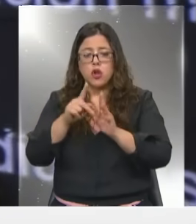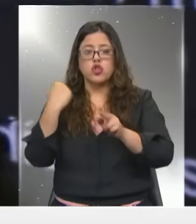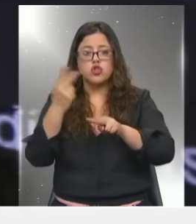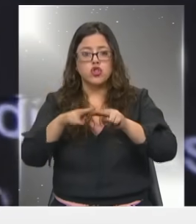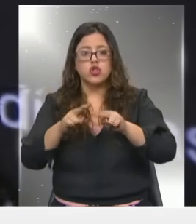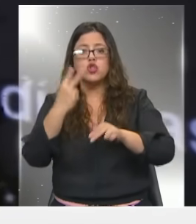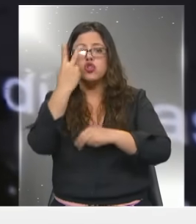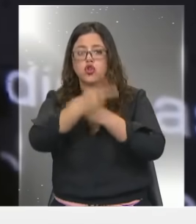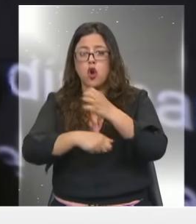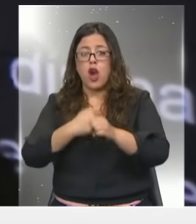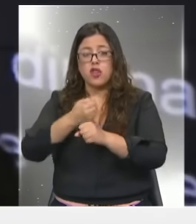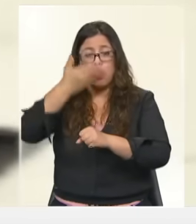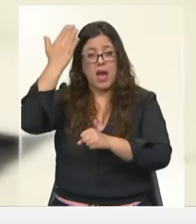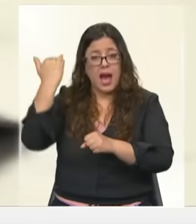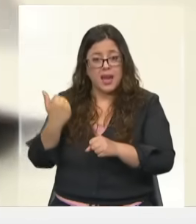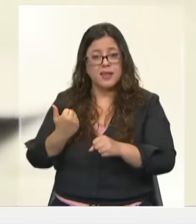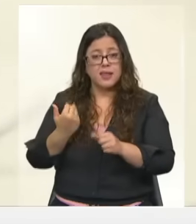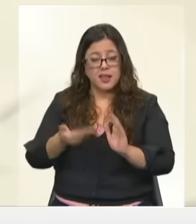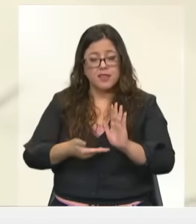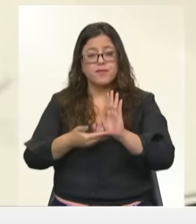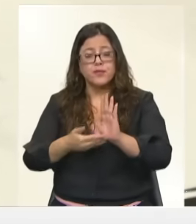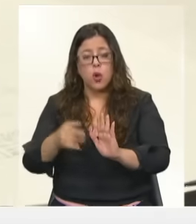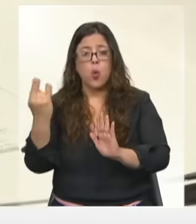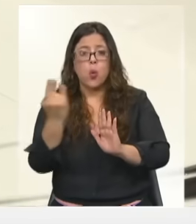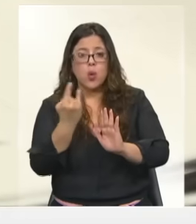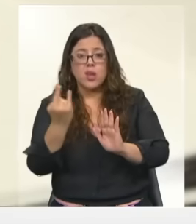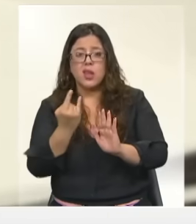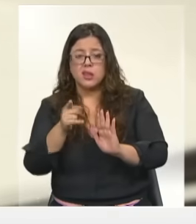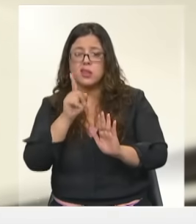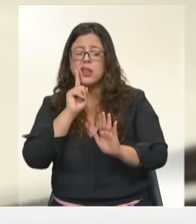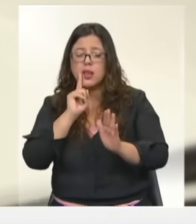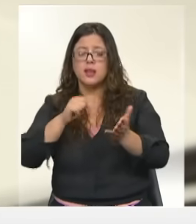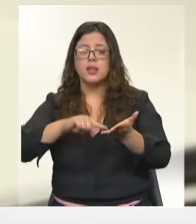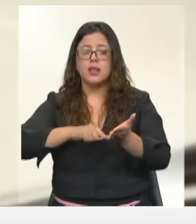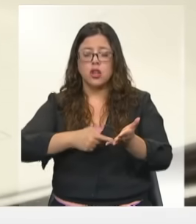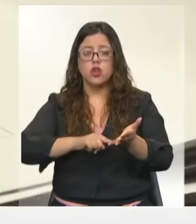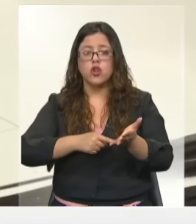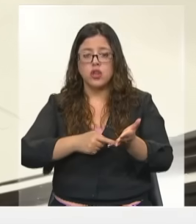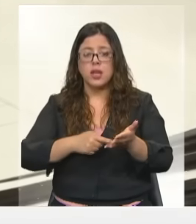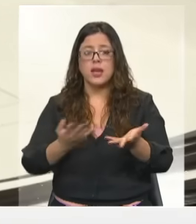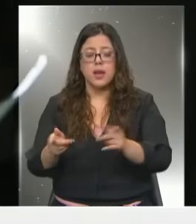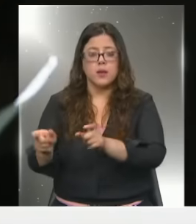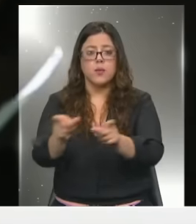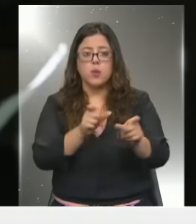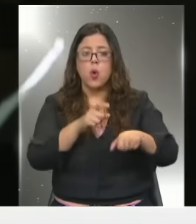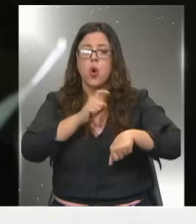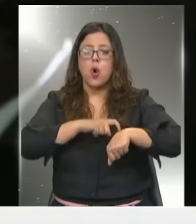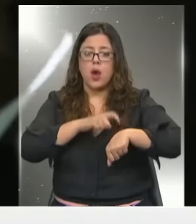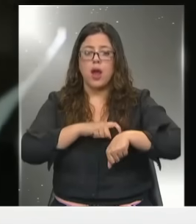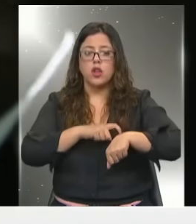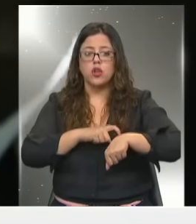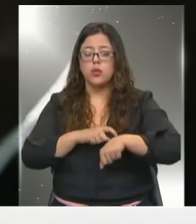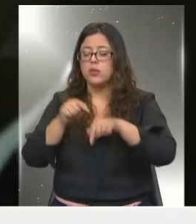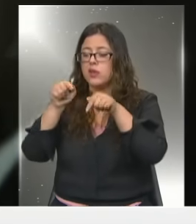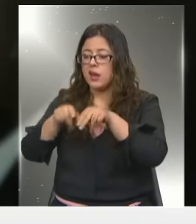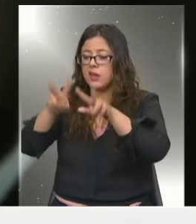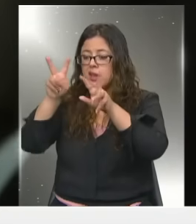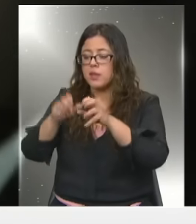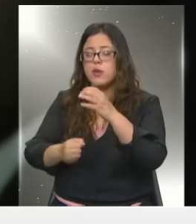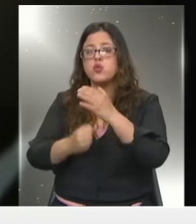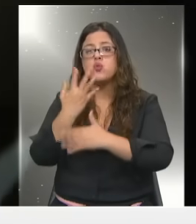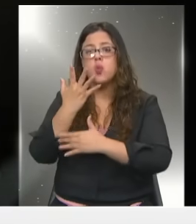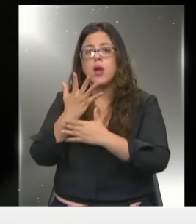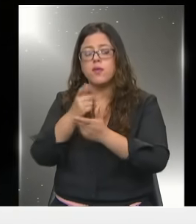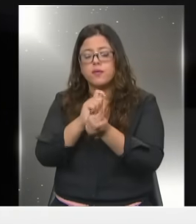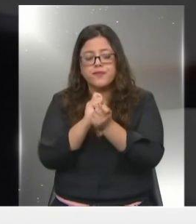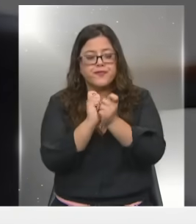hace 2 años, donde se planteaba la urgencia de contar con tecnología para controlar los horarios. Transitar a esta nueva